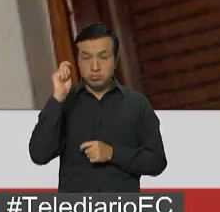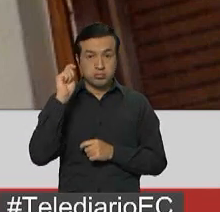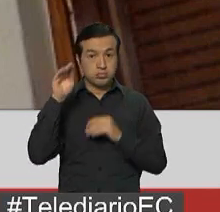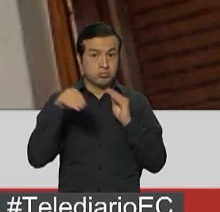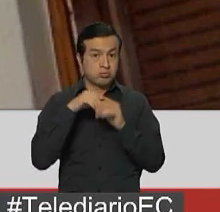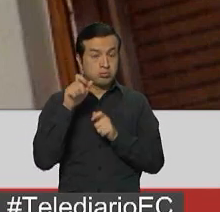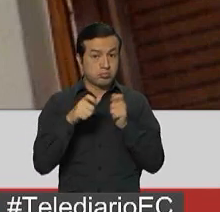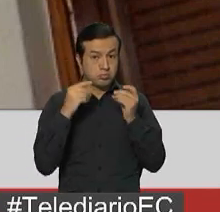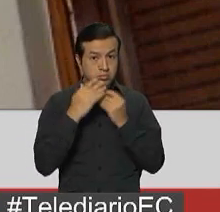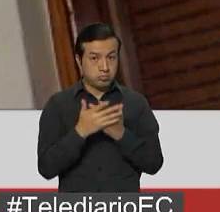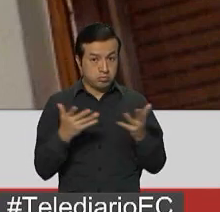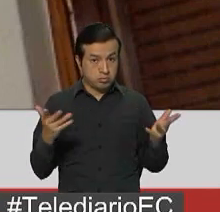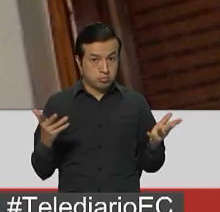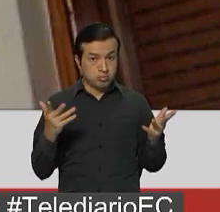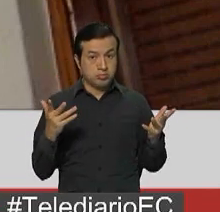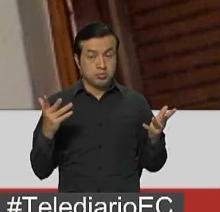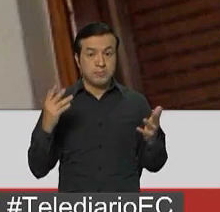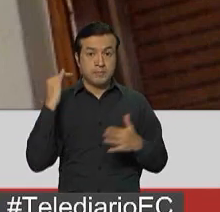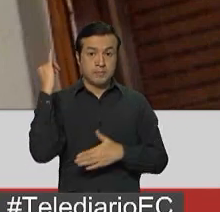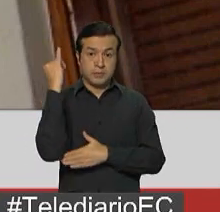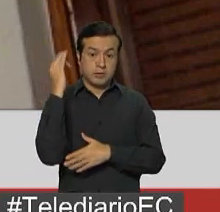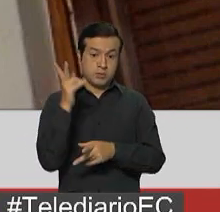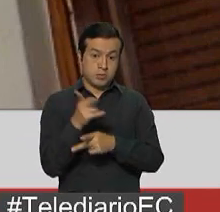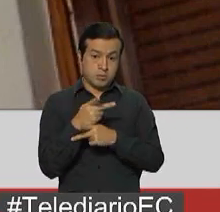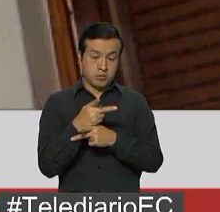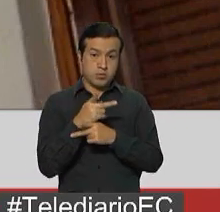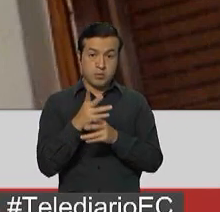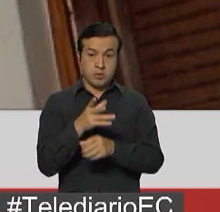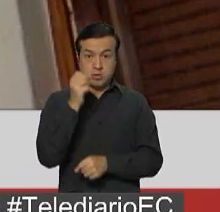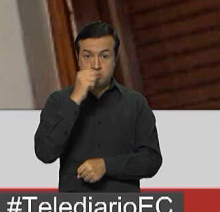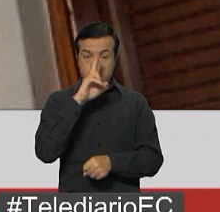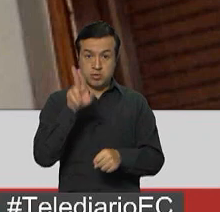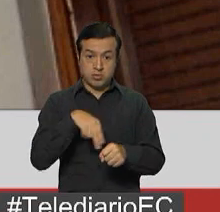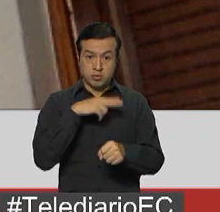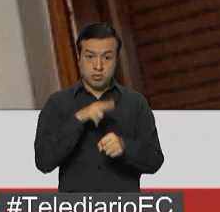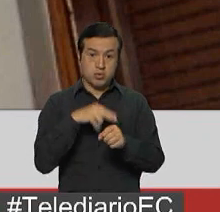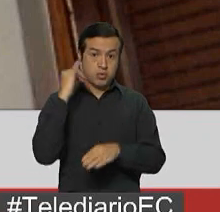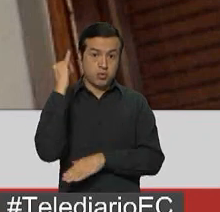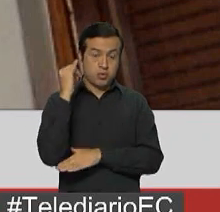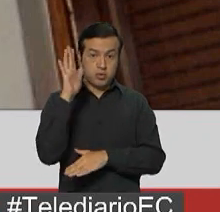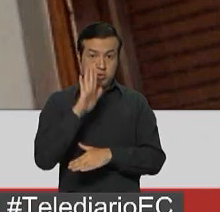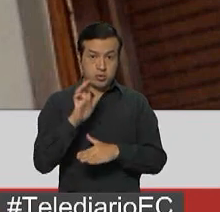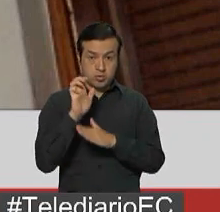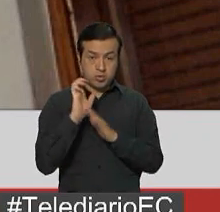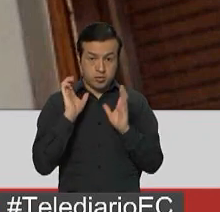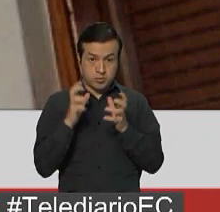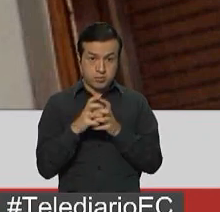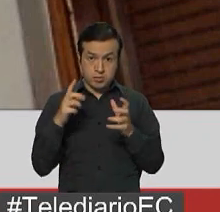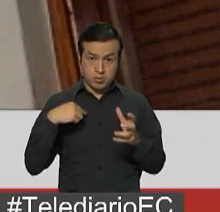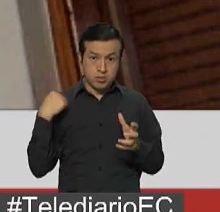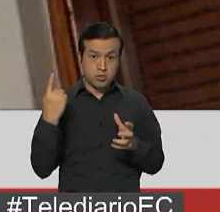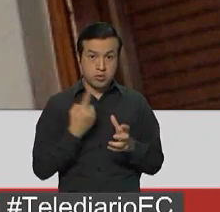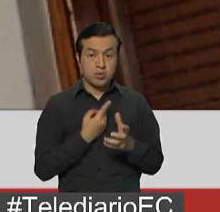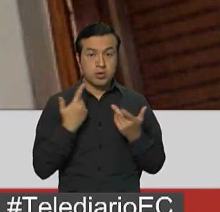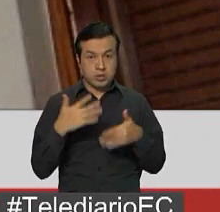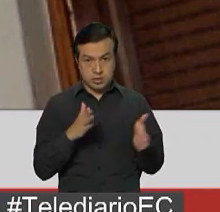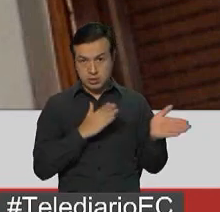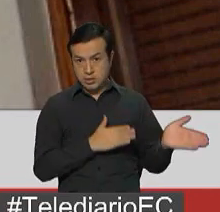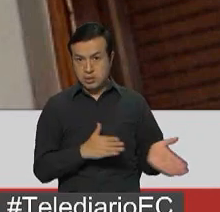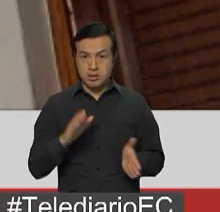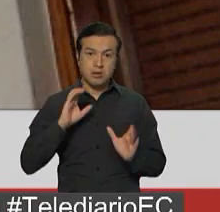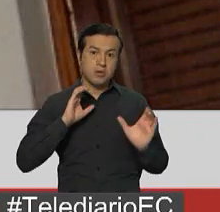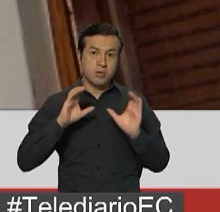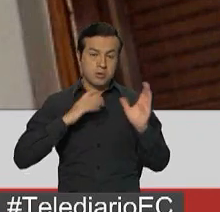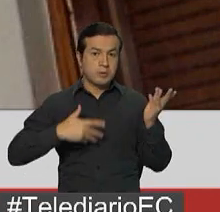todos los ciudadanos desde la cámara de industrias y producción desde la federación nacional de cámaras de industrias del ecuador nosotros hemos conversado con